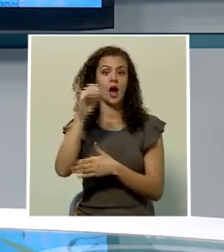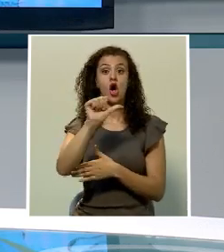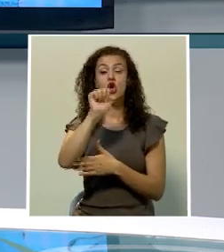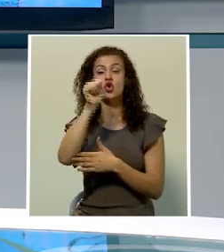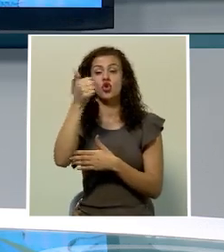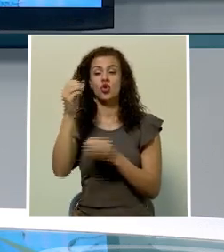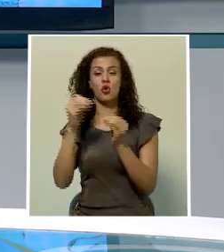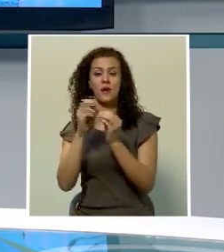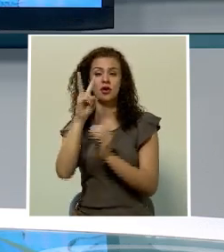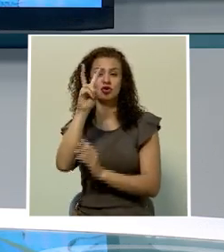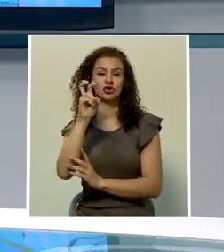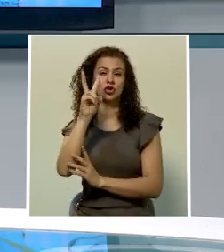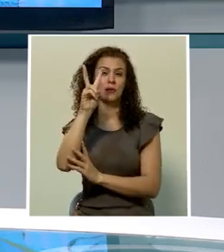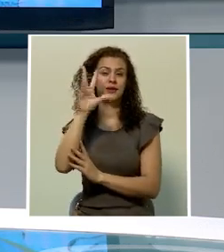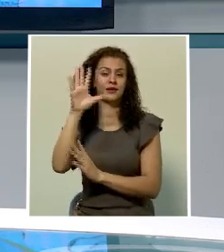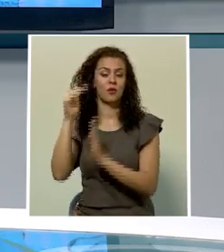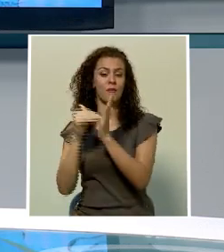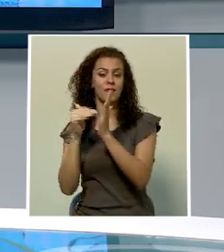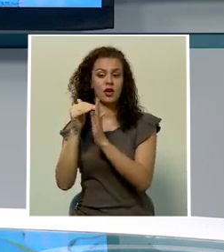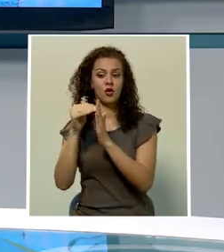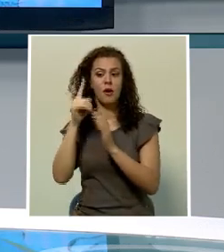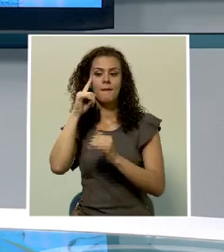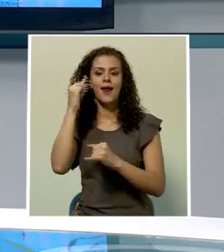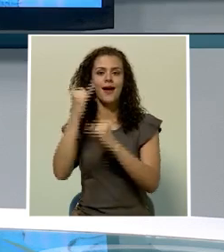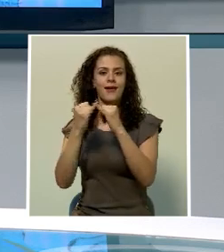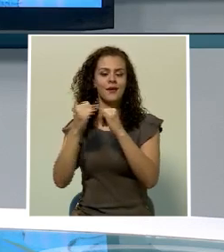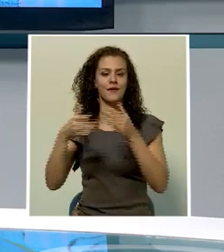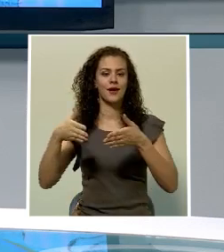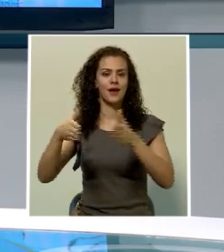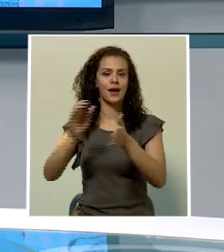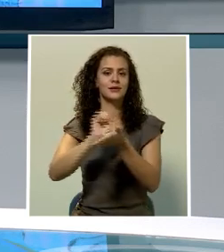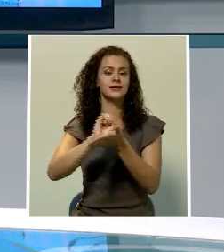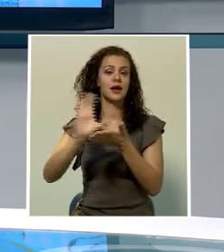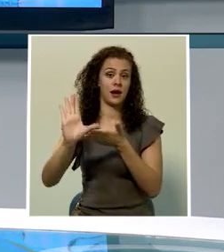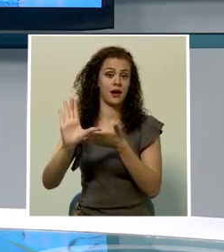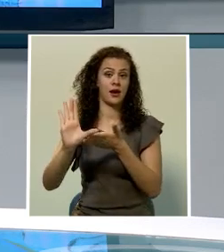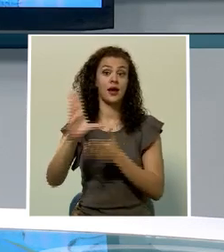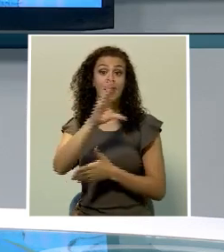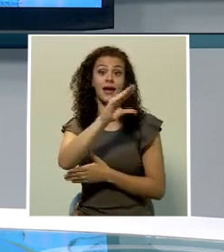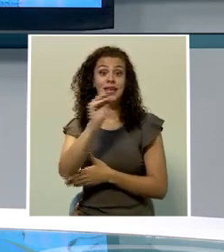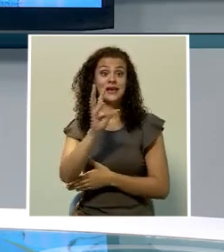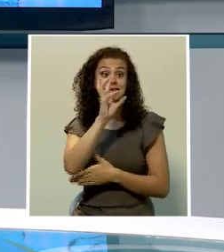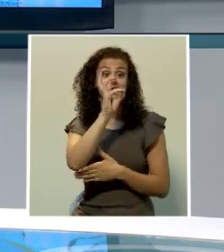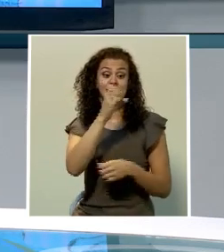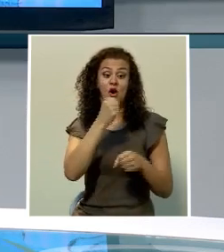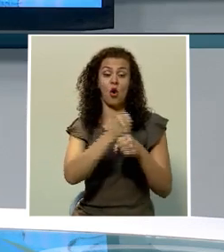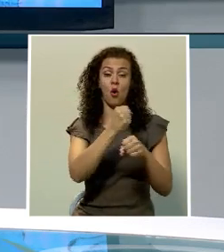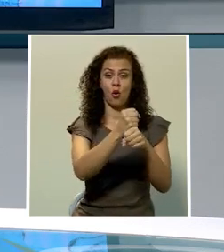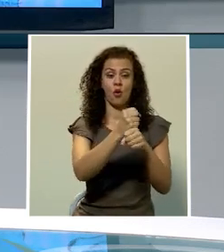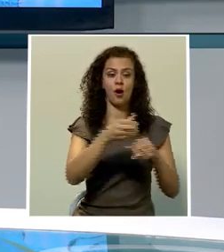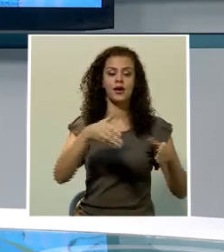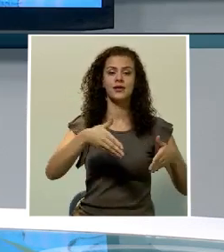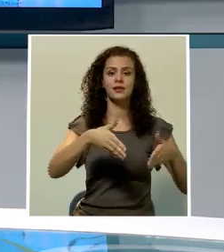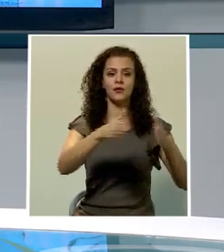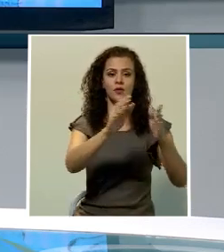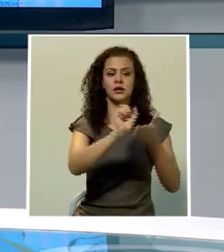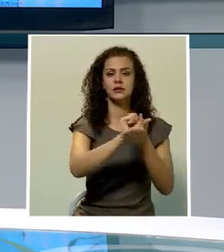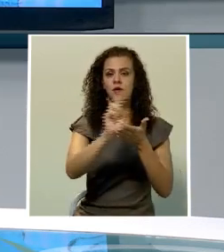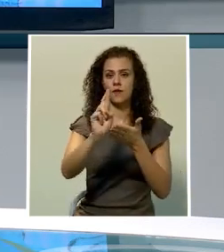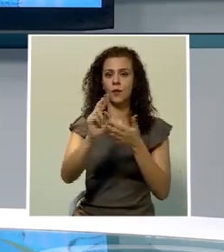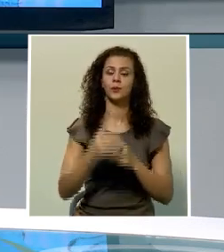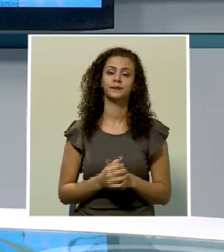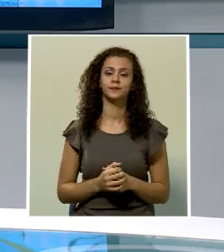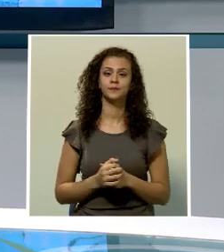otros 225 millones para terminar la carretera San Carlos y 6 obras de la ruta a San